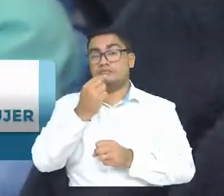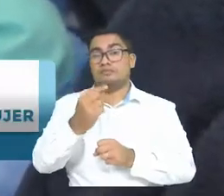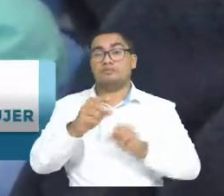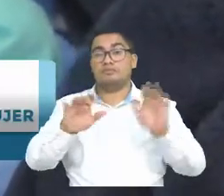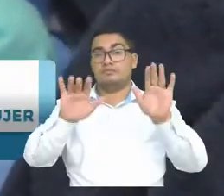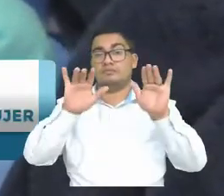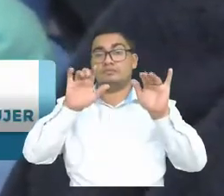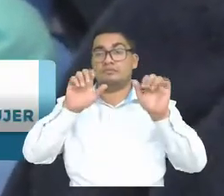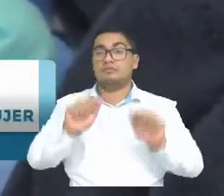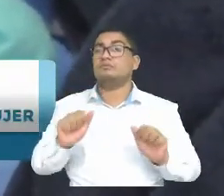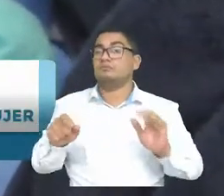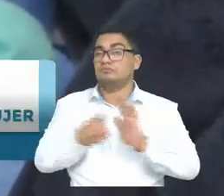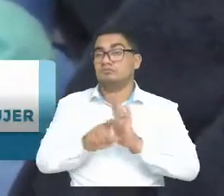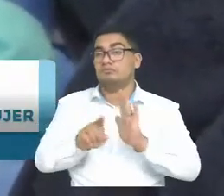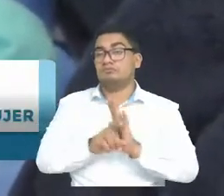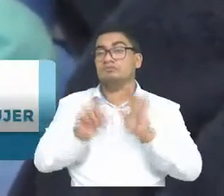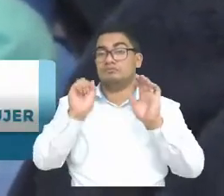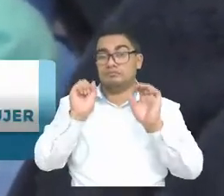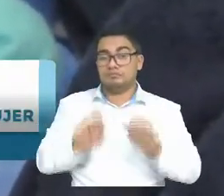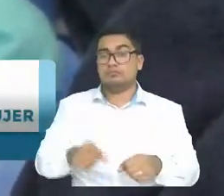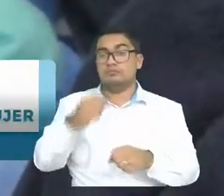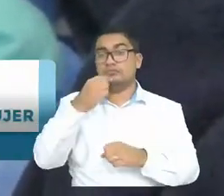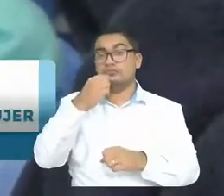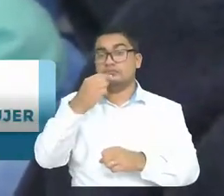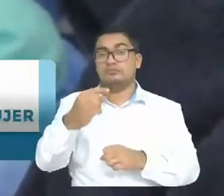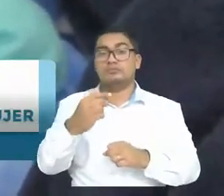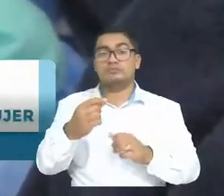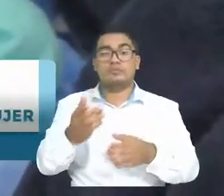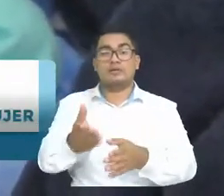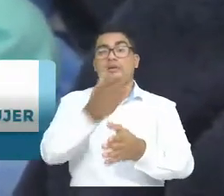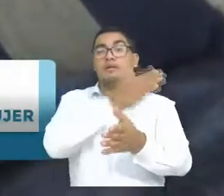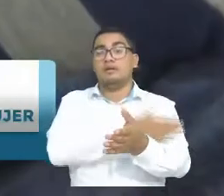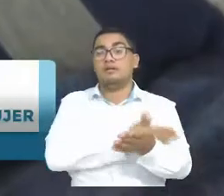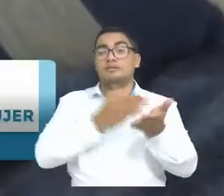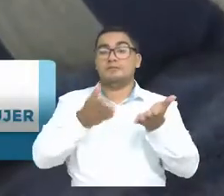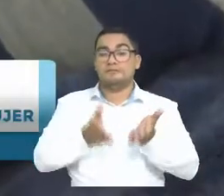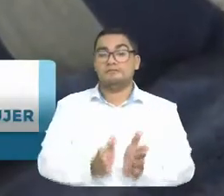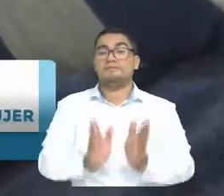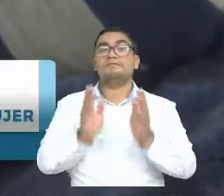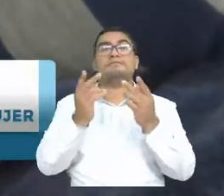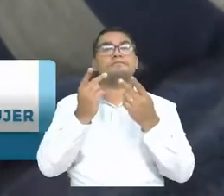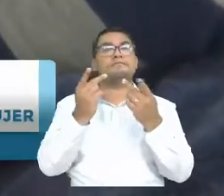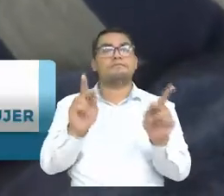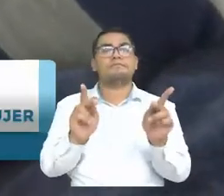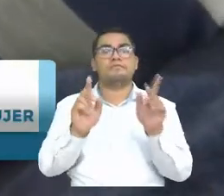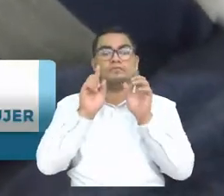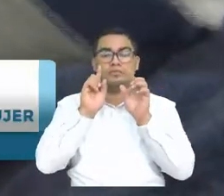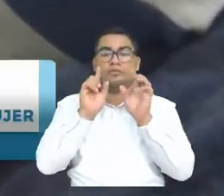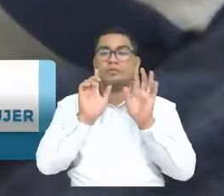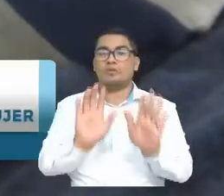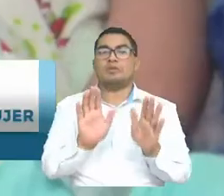ya están con el riesgo. Con ya el riesgo de un parto prematuro. ¿Pero qué cuidados debe tener en casa?